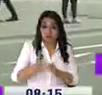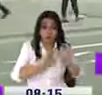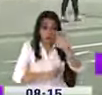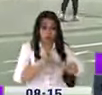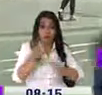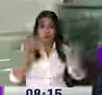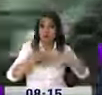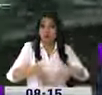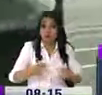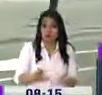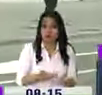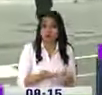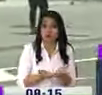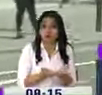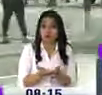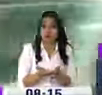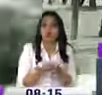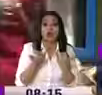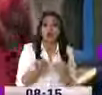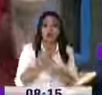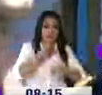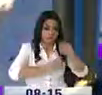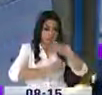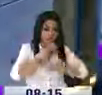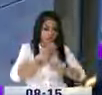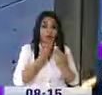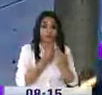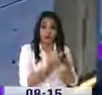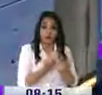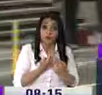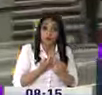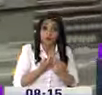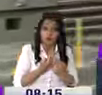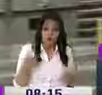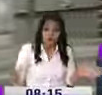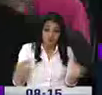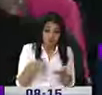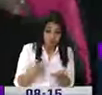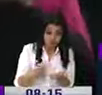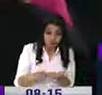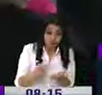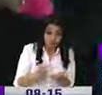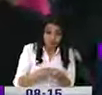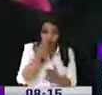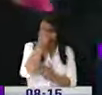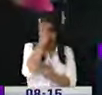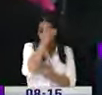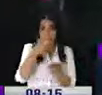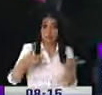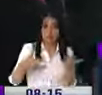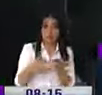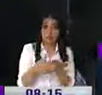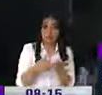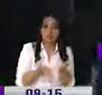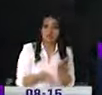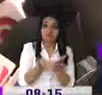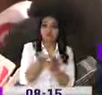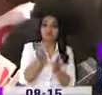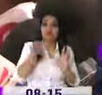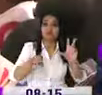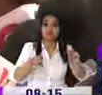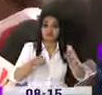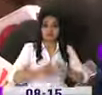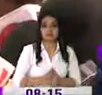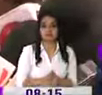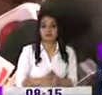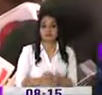del servicio, se realizará la evaluación de los resultados y así se decidirá si se incrementa o no la tarifa en la capital. Vamos a realizar